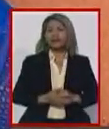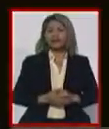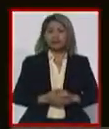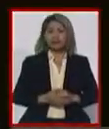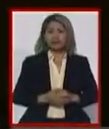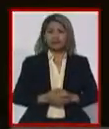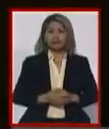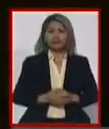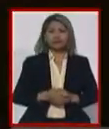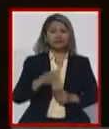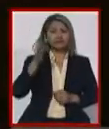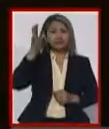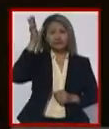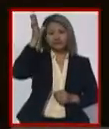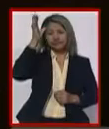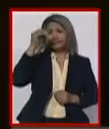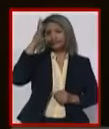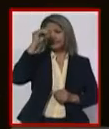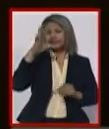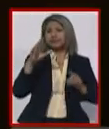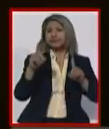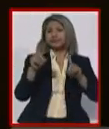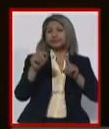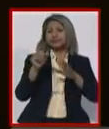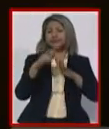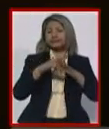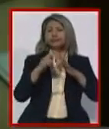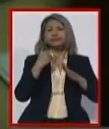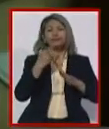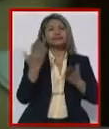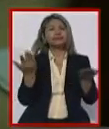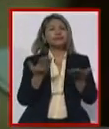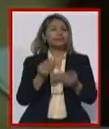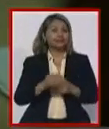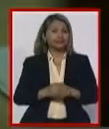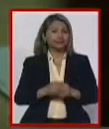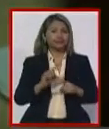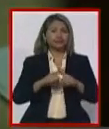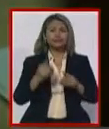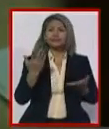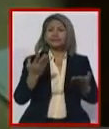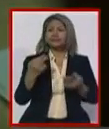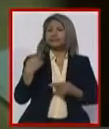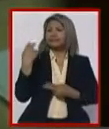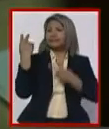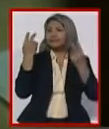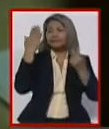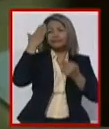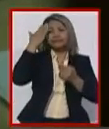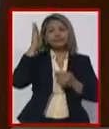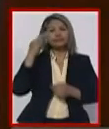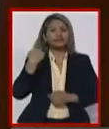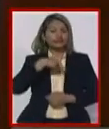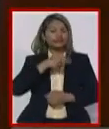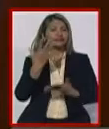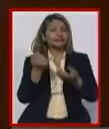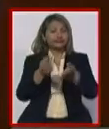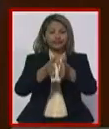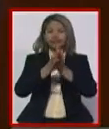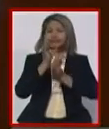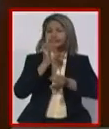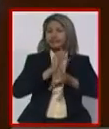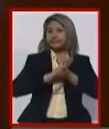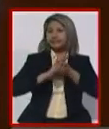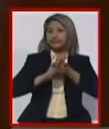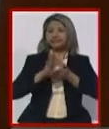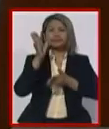ha sido prohibido a su marido, a ese violador. ¿Dónde está ella? Ella ahorita no está, pero debe estar por allá, pero nosotros también queremos justicia